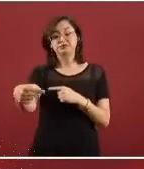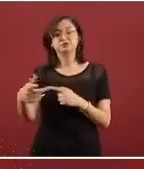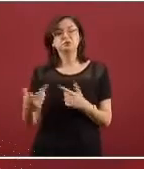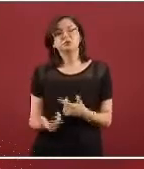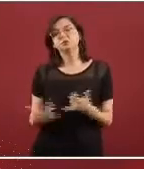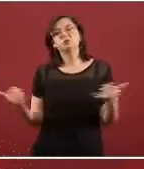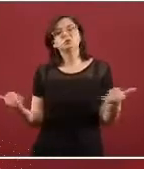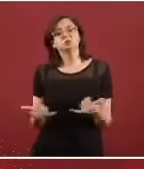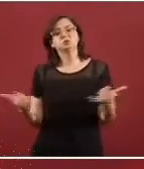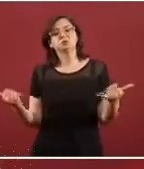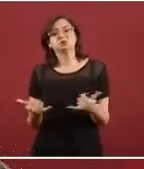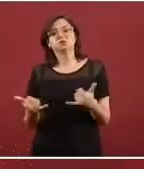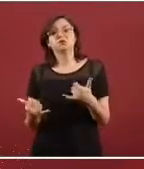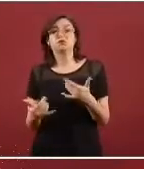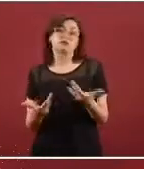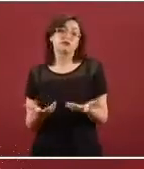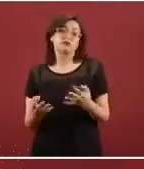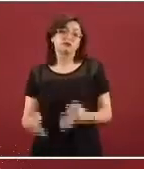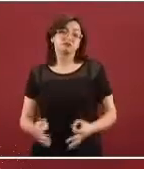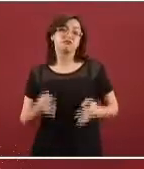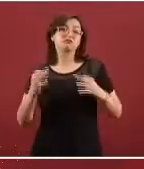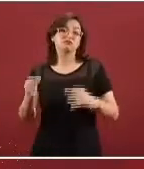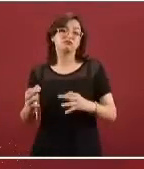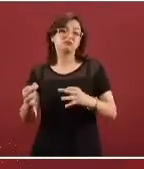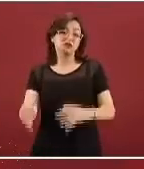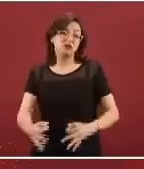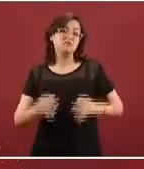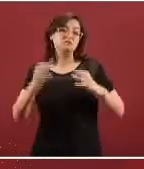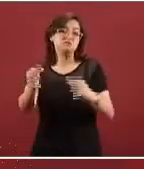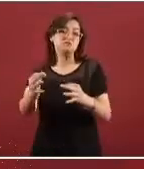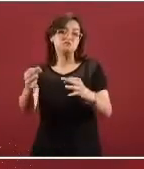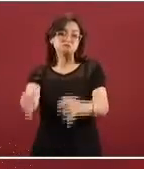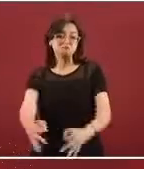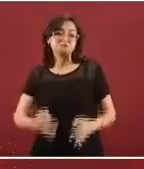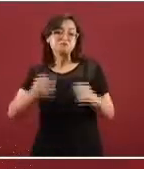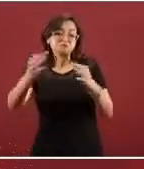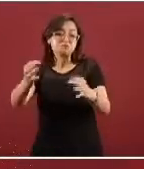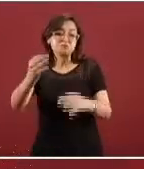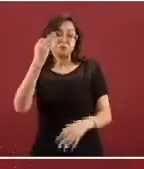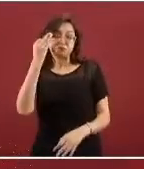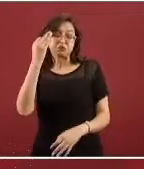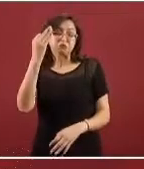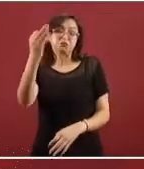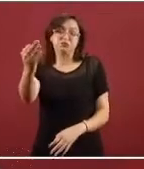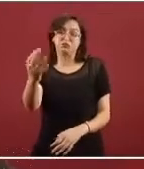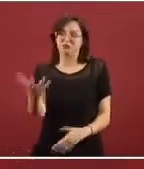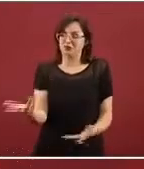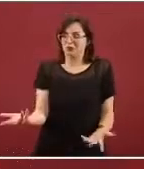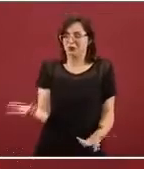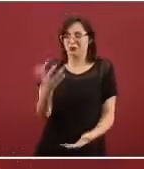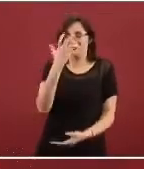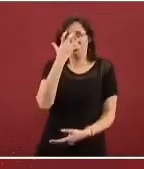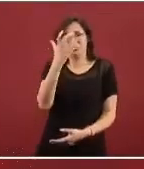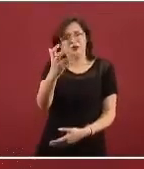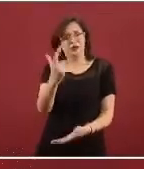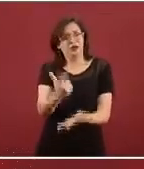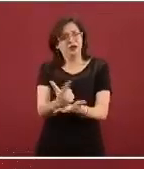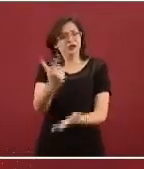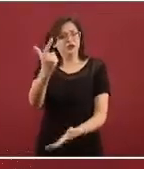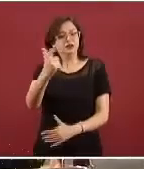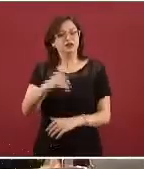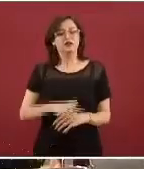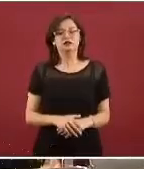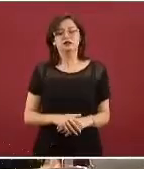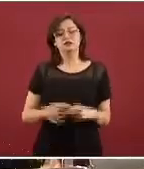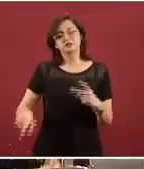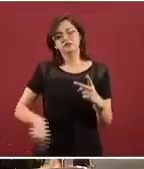decisión, pues más tiempo nos tomaría regresar a la normalidad. Entonces, esa es una razón muy de peso. Y la otra